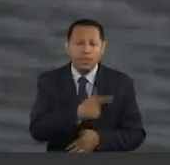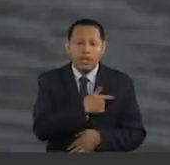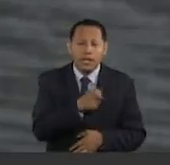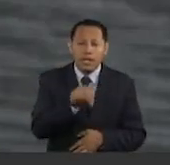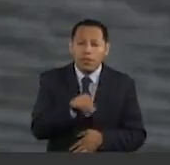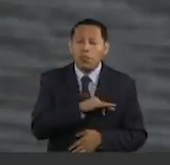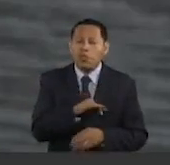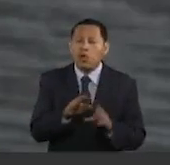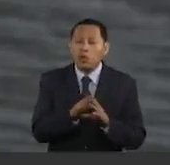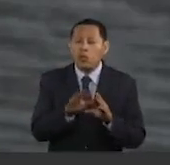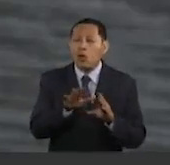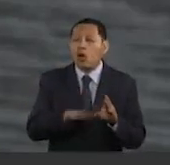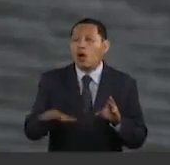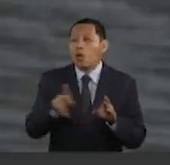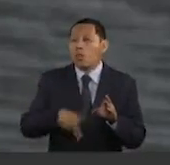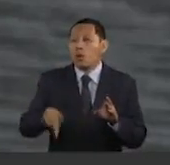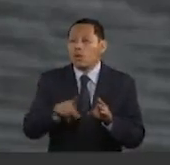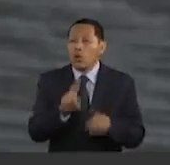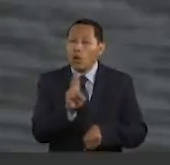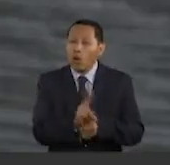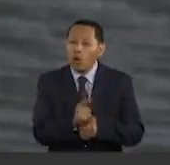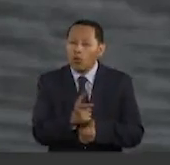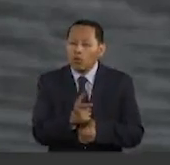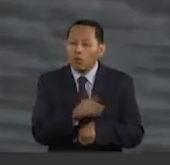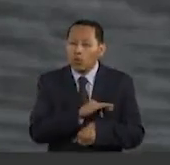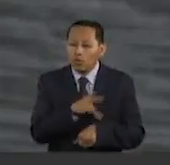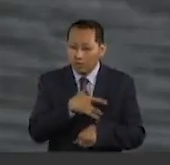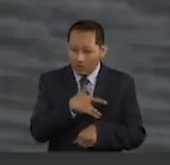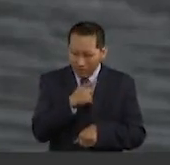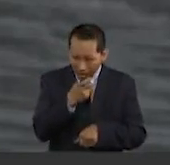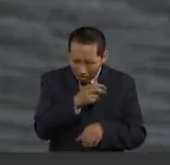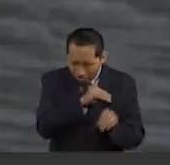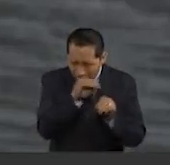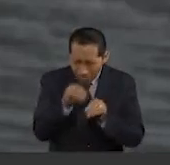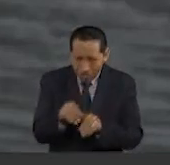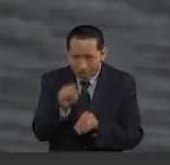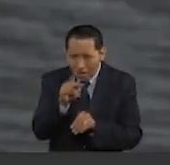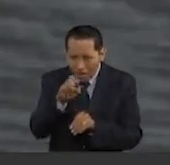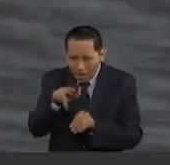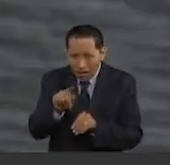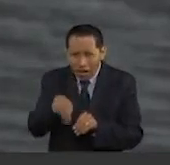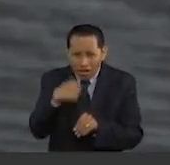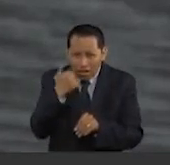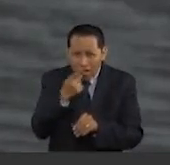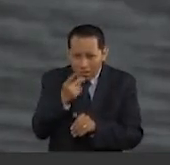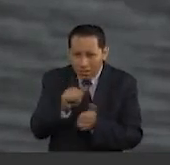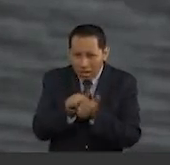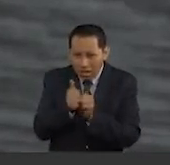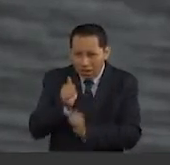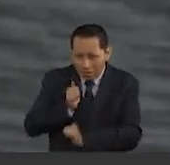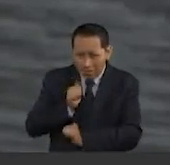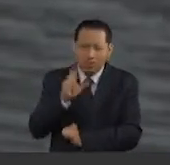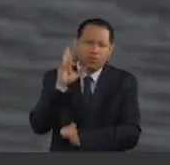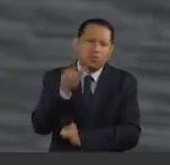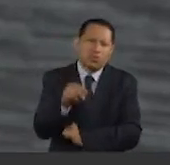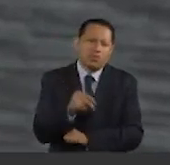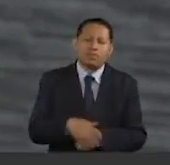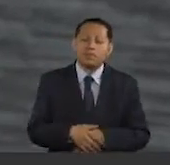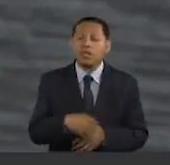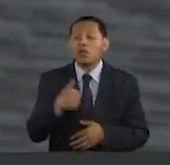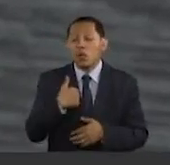percepción al pueblo que se va a militarizar. Y me llevo muchas tareas que sin duda